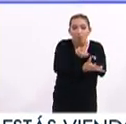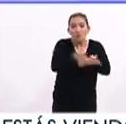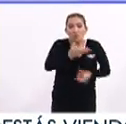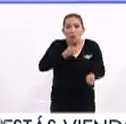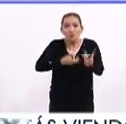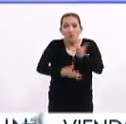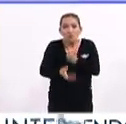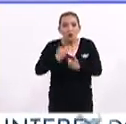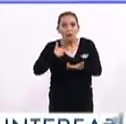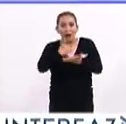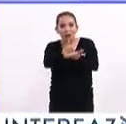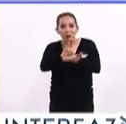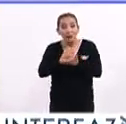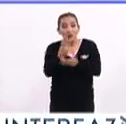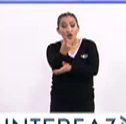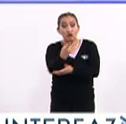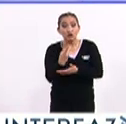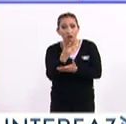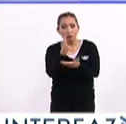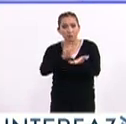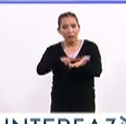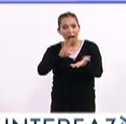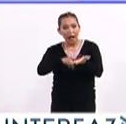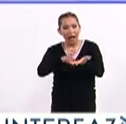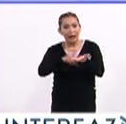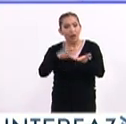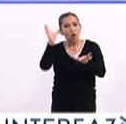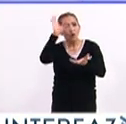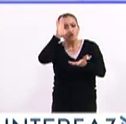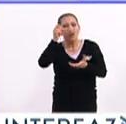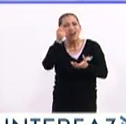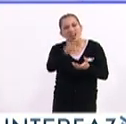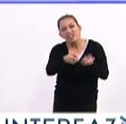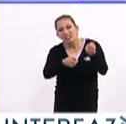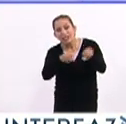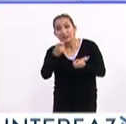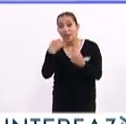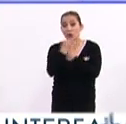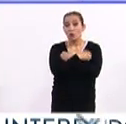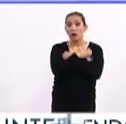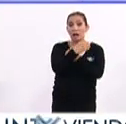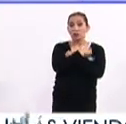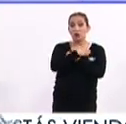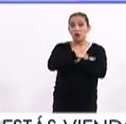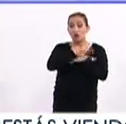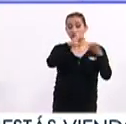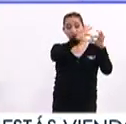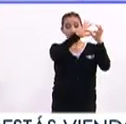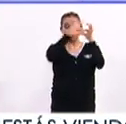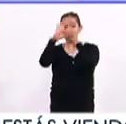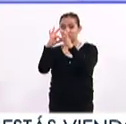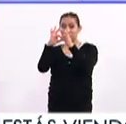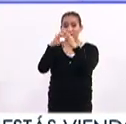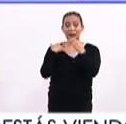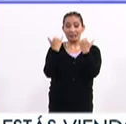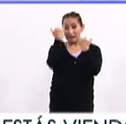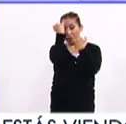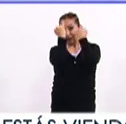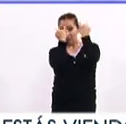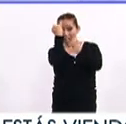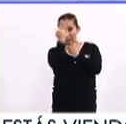recíprocamente el uno del otro, y ambos se enriquecerían con la cultura del otro. Una educación horizontal, dialógica